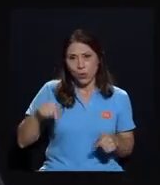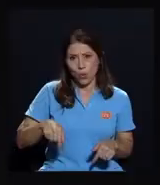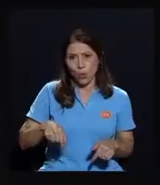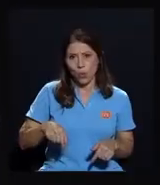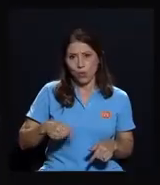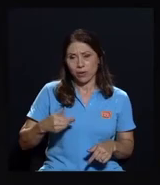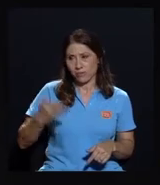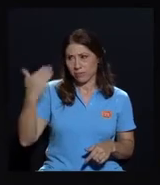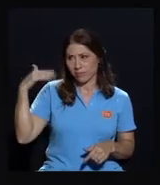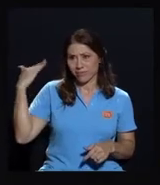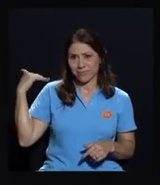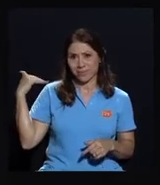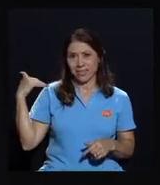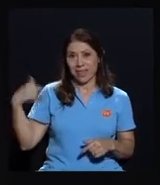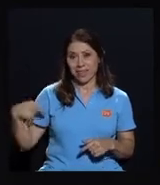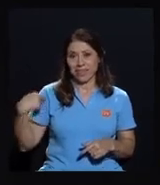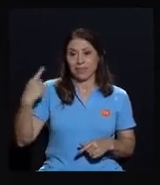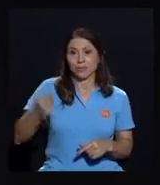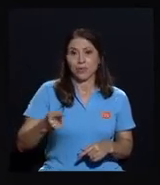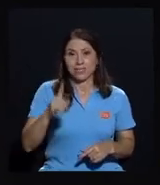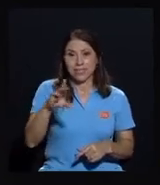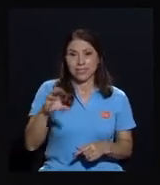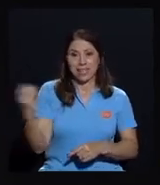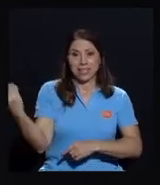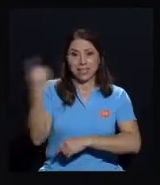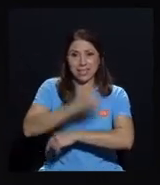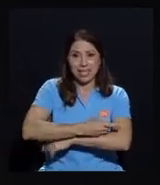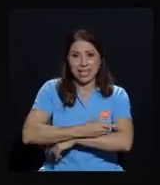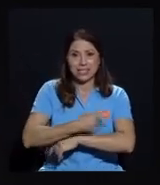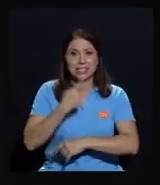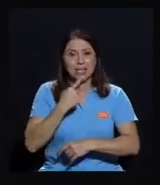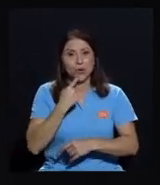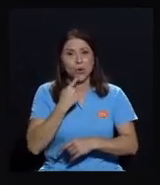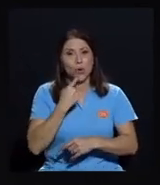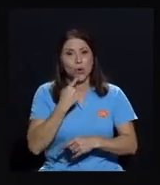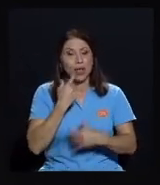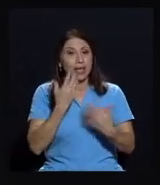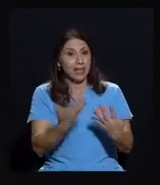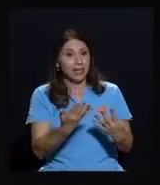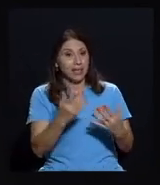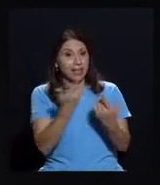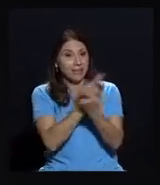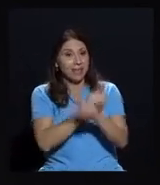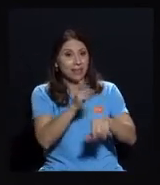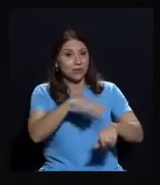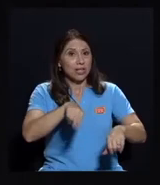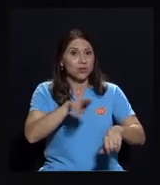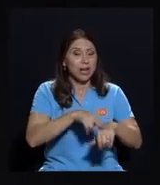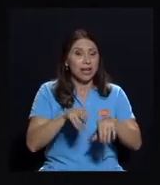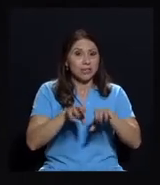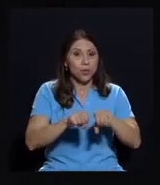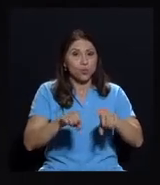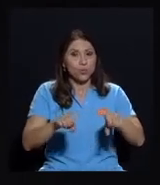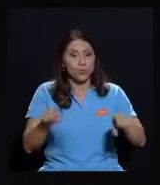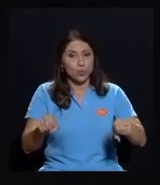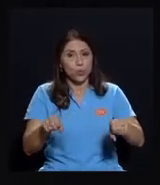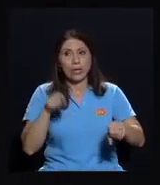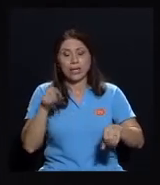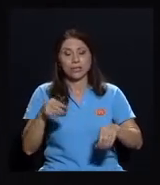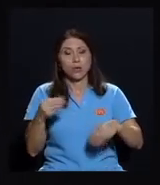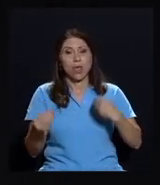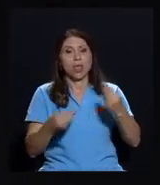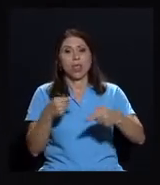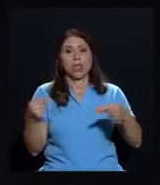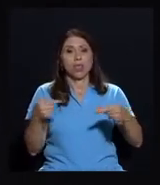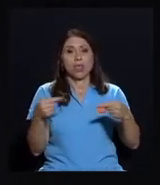dijo el gobierno anterior y de liberación nacional es un montón de corruptos y eso generó cortocircuitos en un minuto dígame